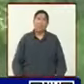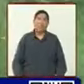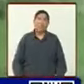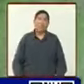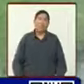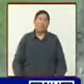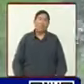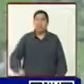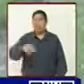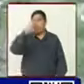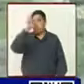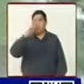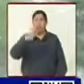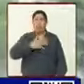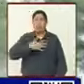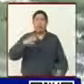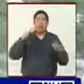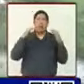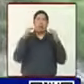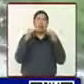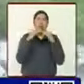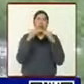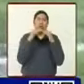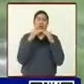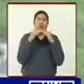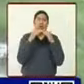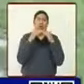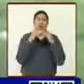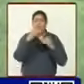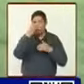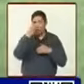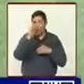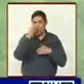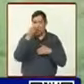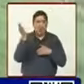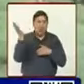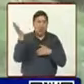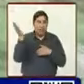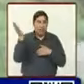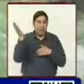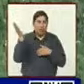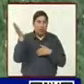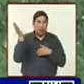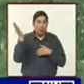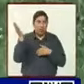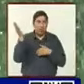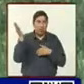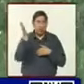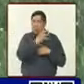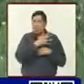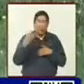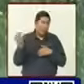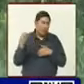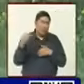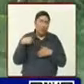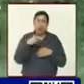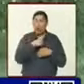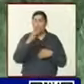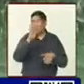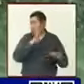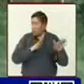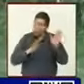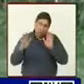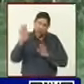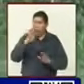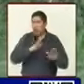Pocos metros de mi casa, como verá usted, estamos a pocos metros de que mi casa y estamos muy